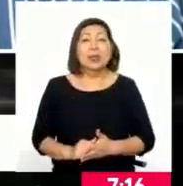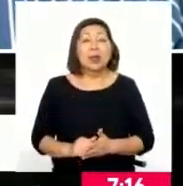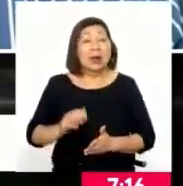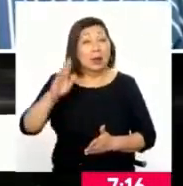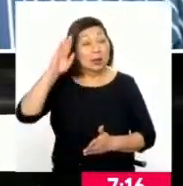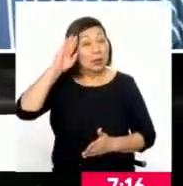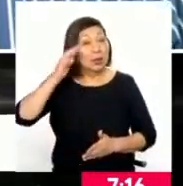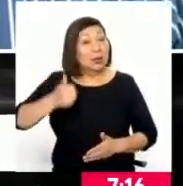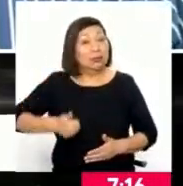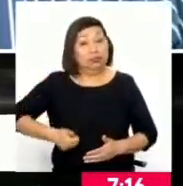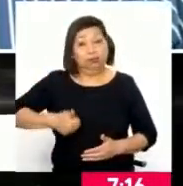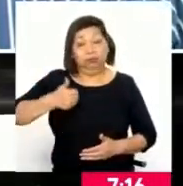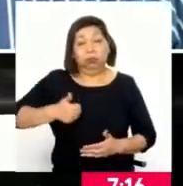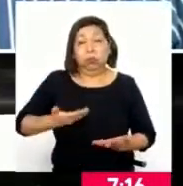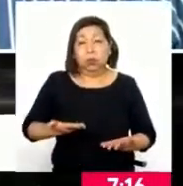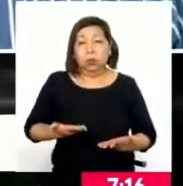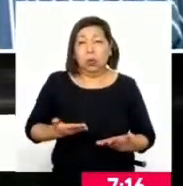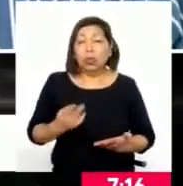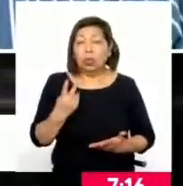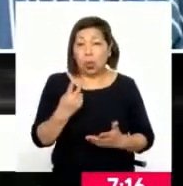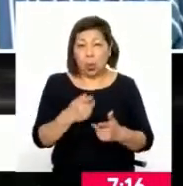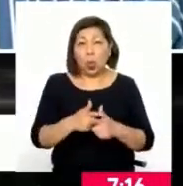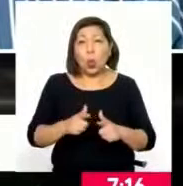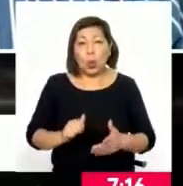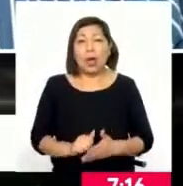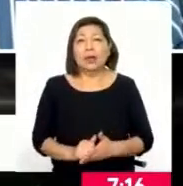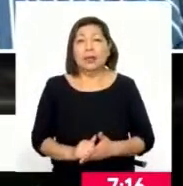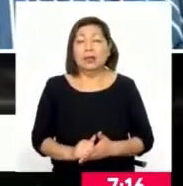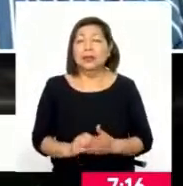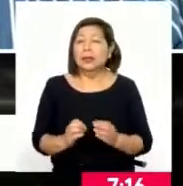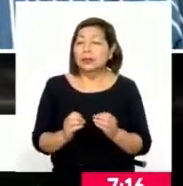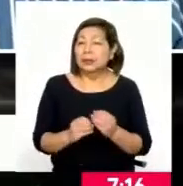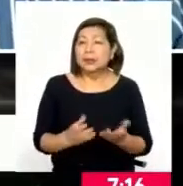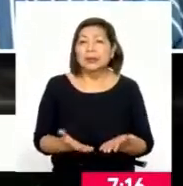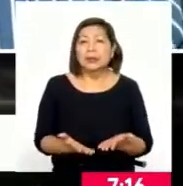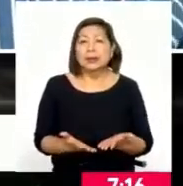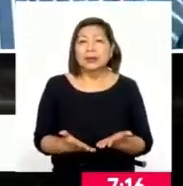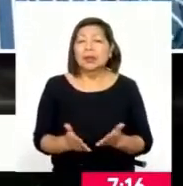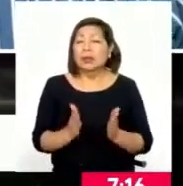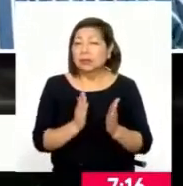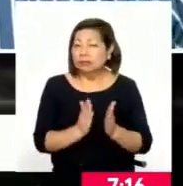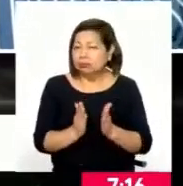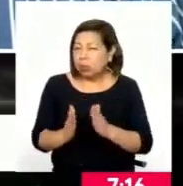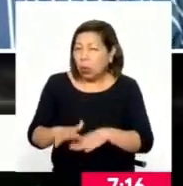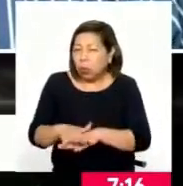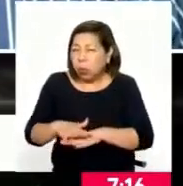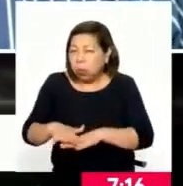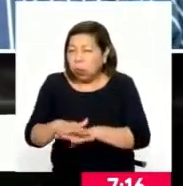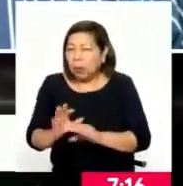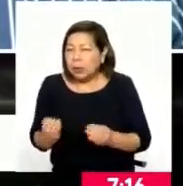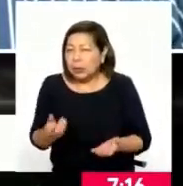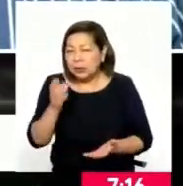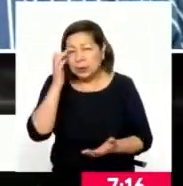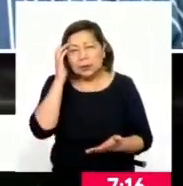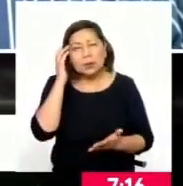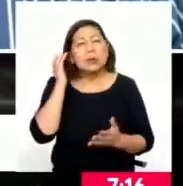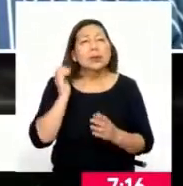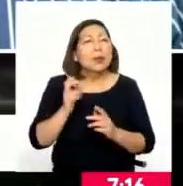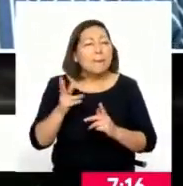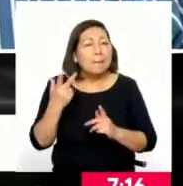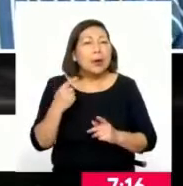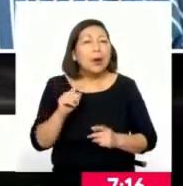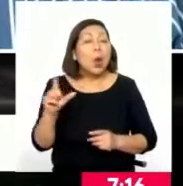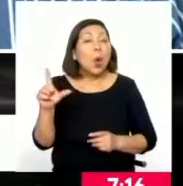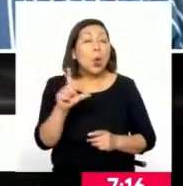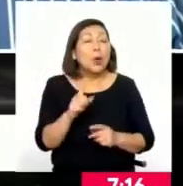de que por lo menos en dos lugares se trataría de estar preparando asonadas para el